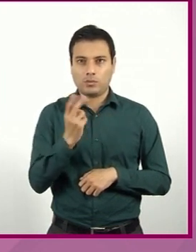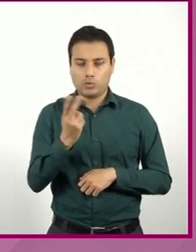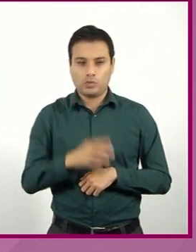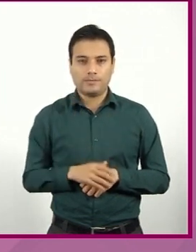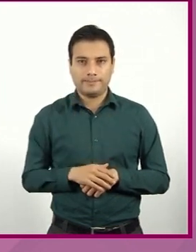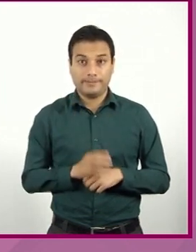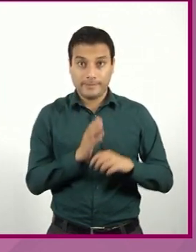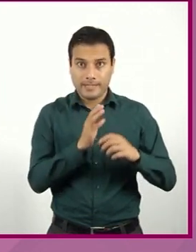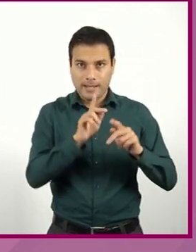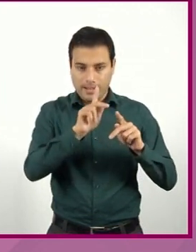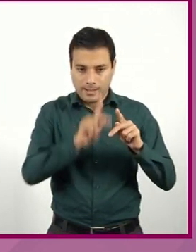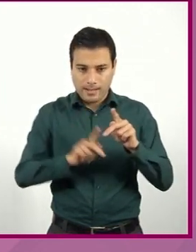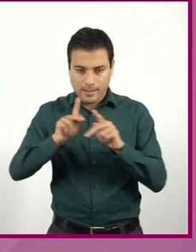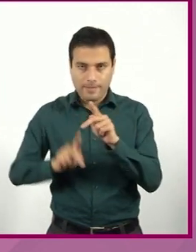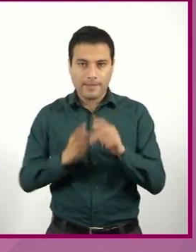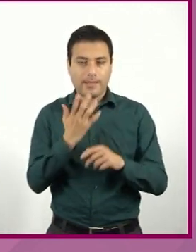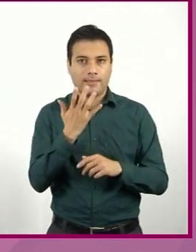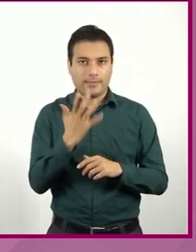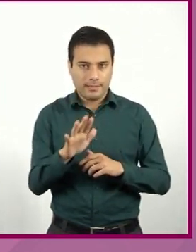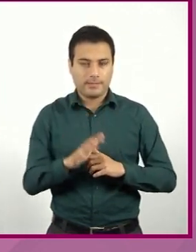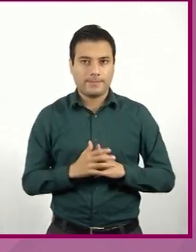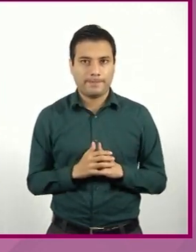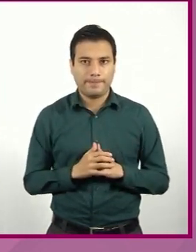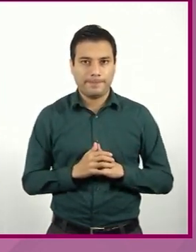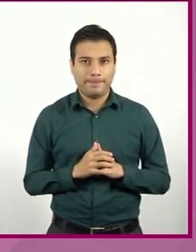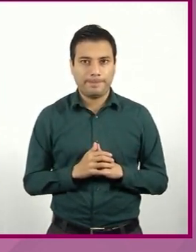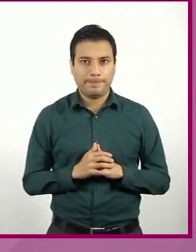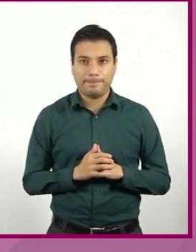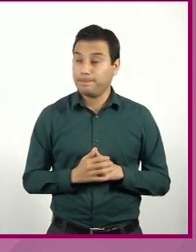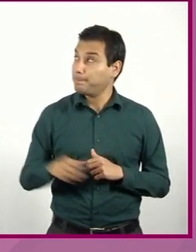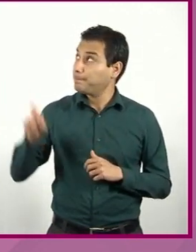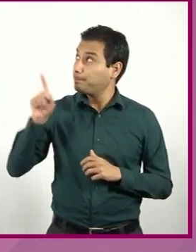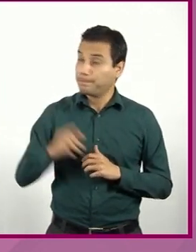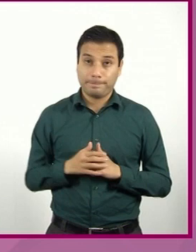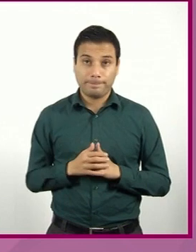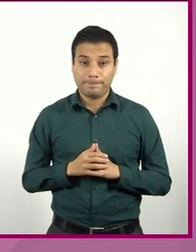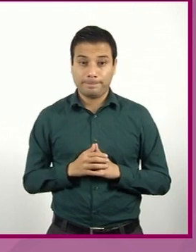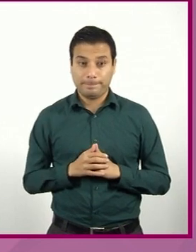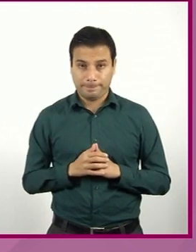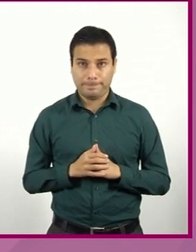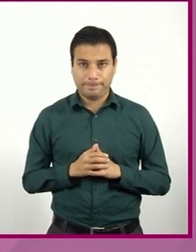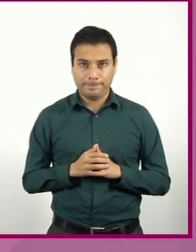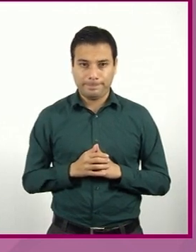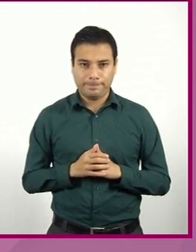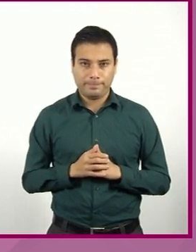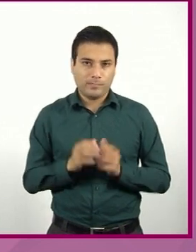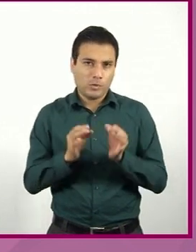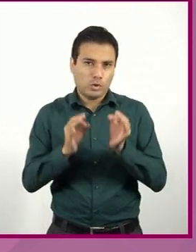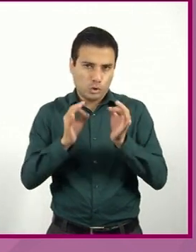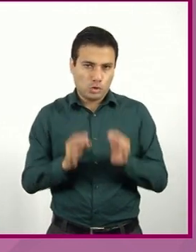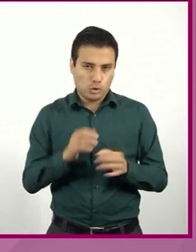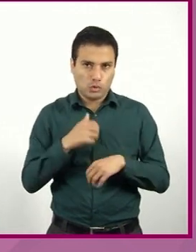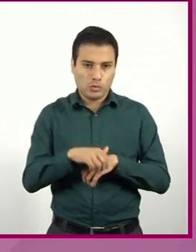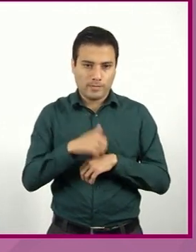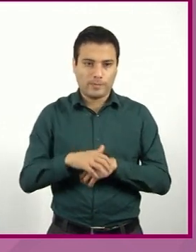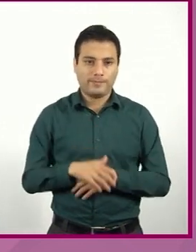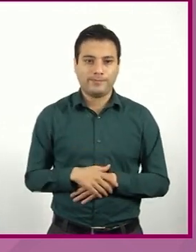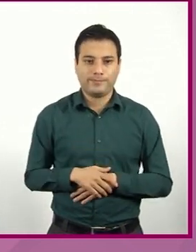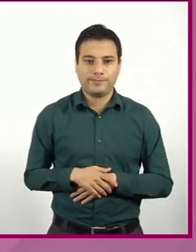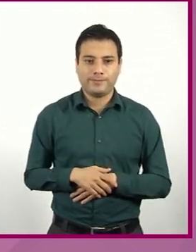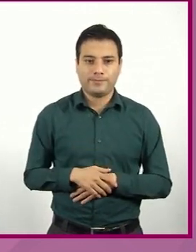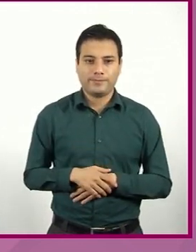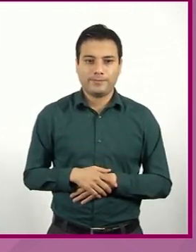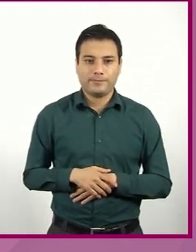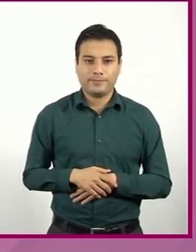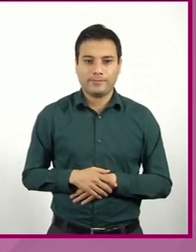el segmento en 10 partes iguales. Los puntos obtenidos corresponden a los números